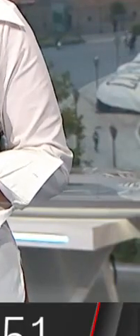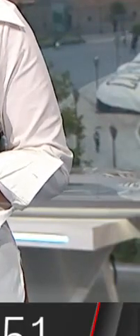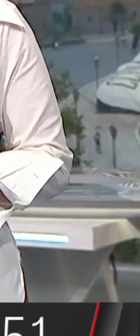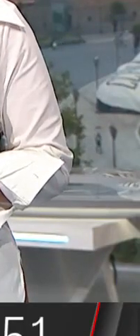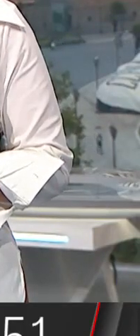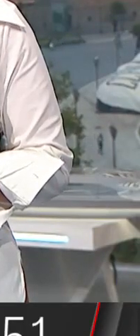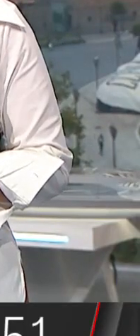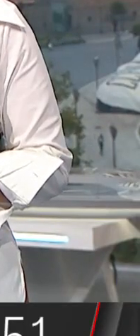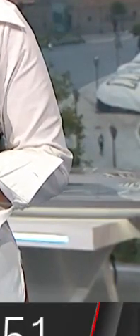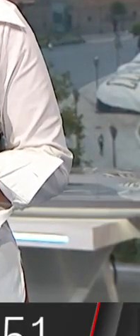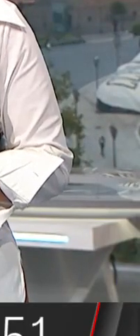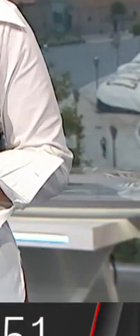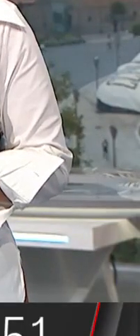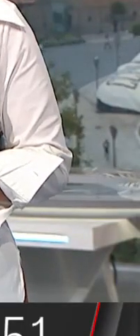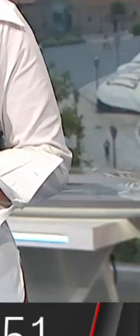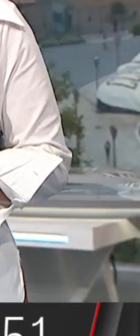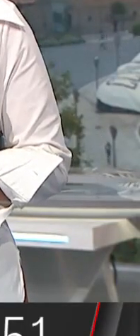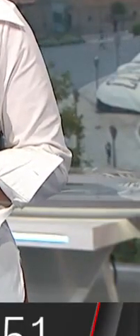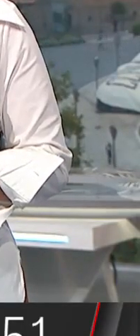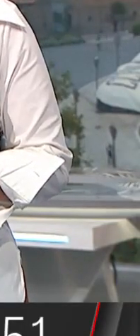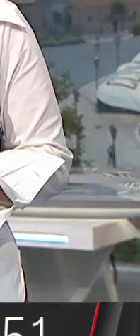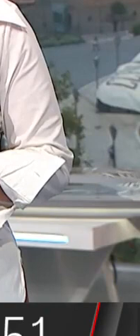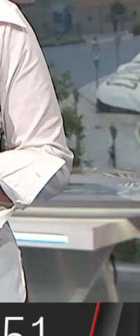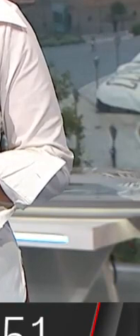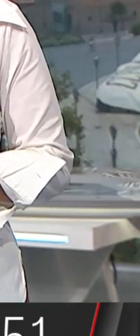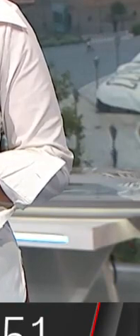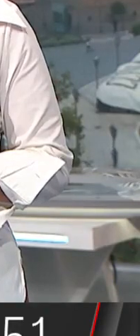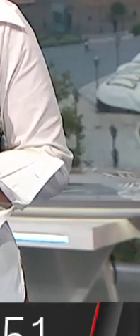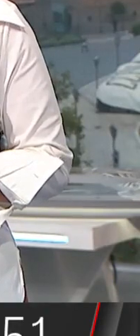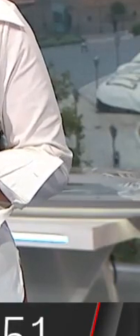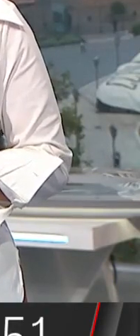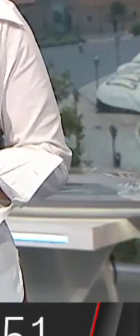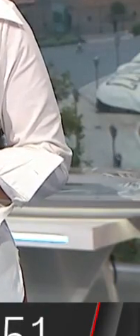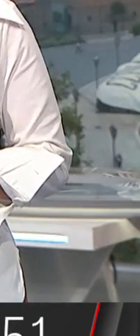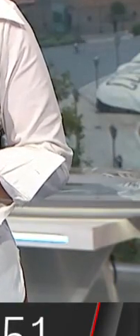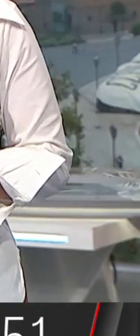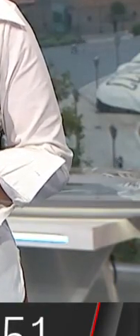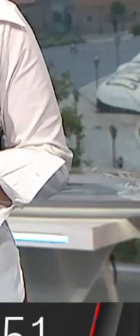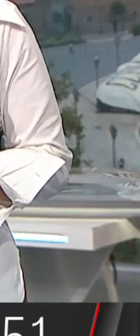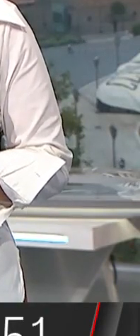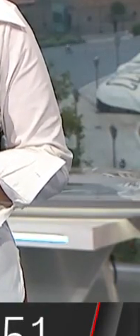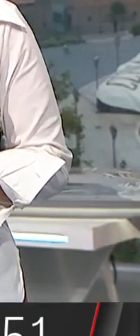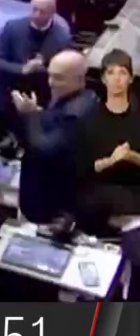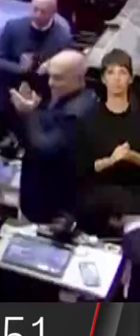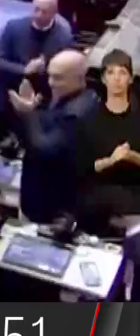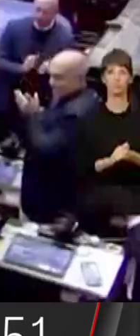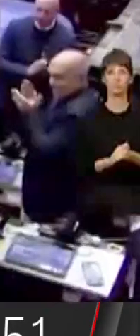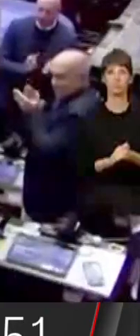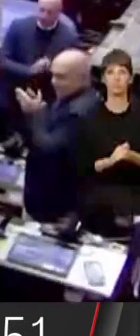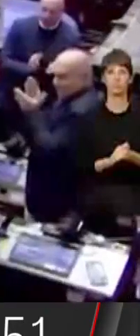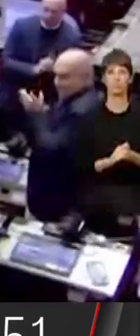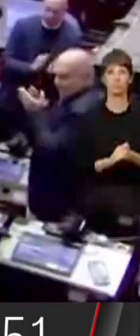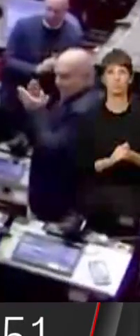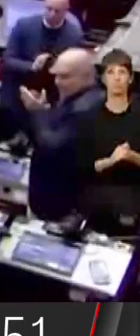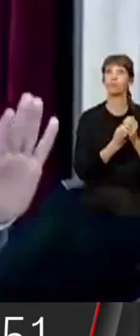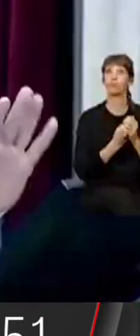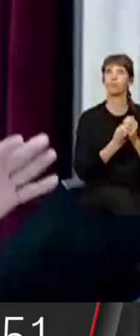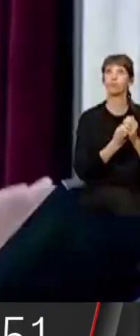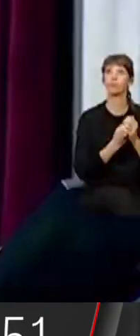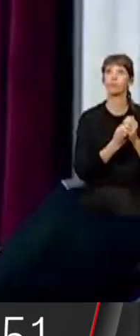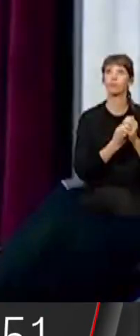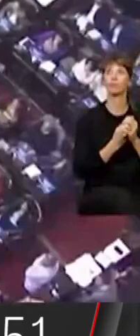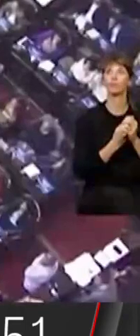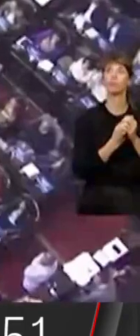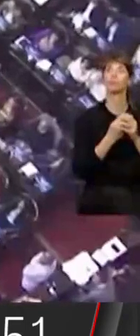un abrazo de acompañamiento de todos los colegas de la Cámara, tanto mis compañeros de Juntos por el Cambio,